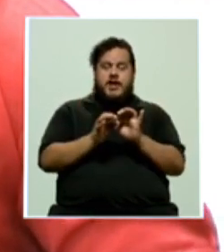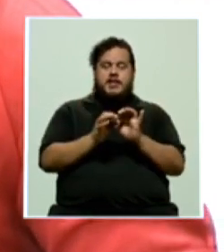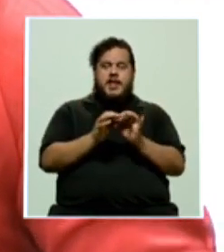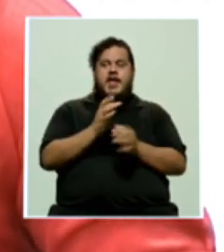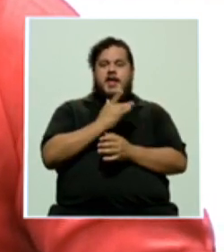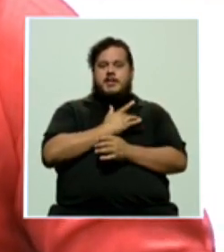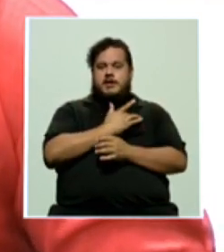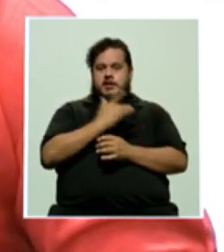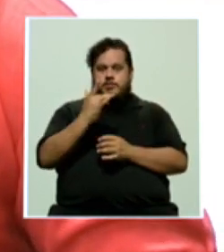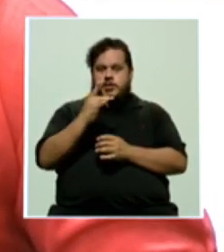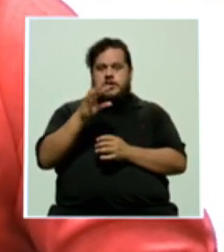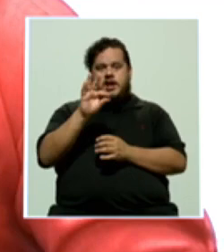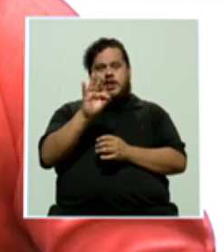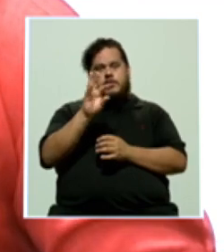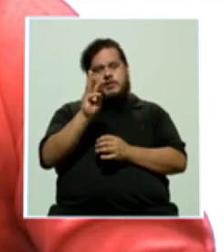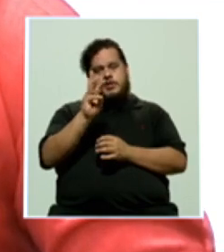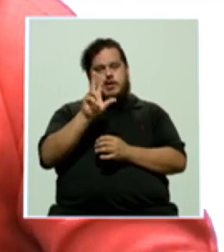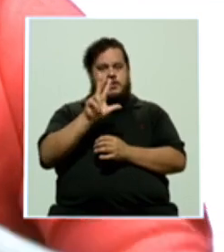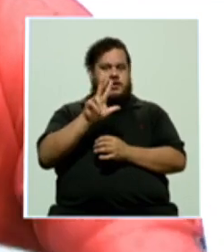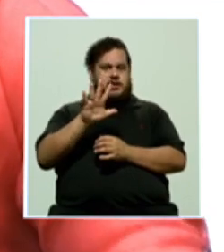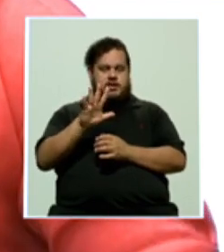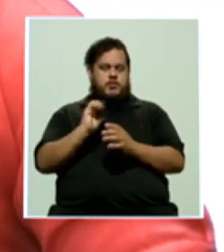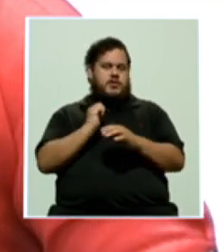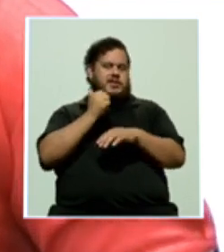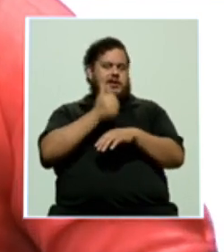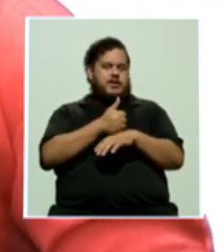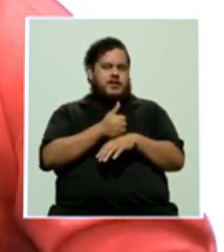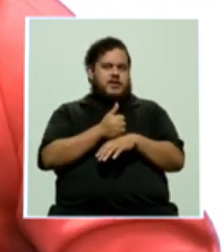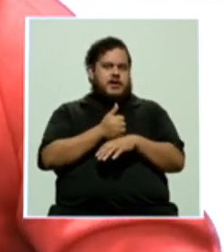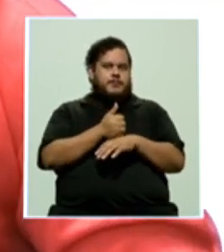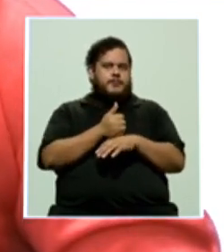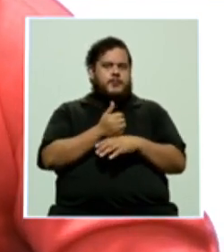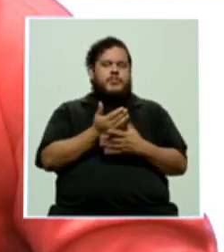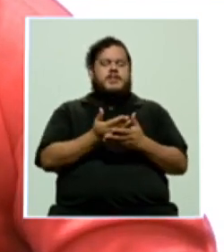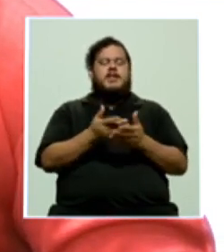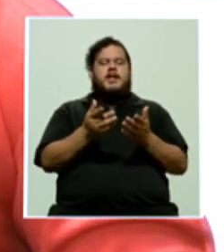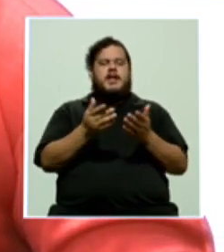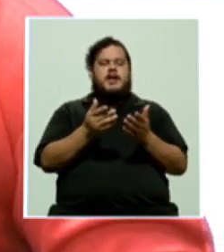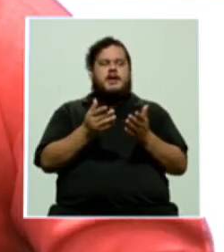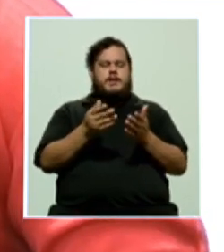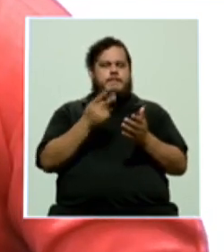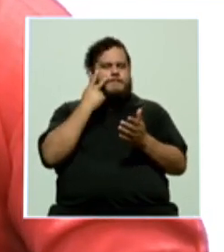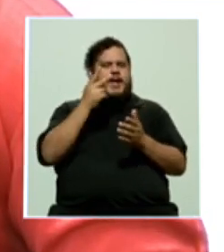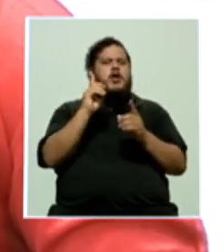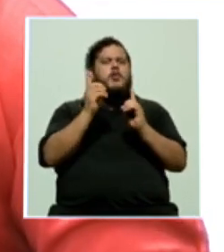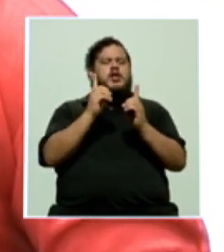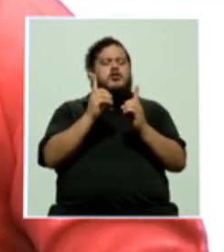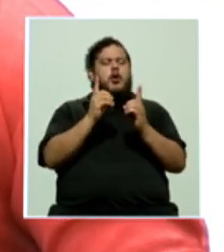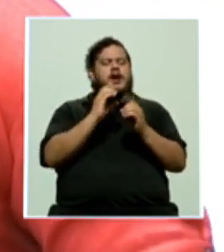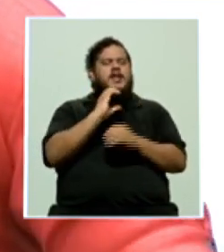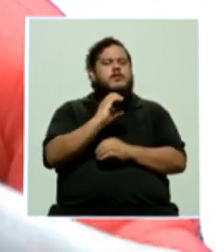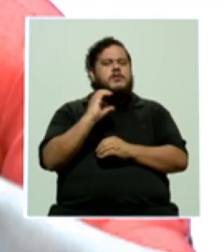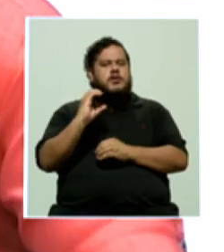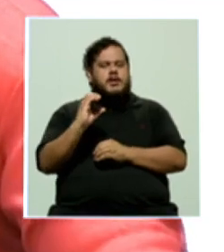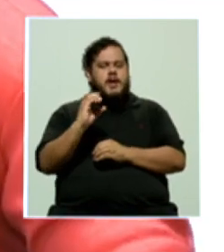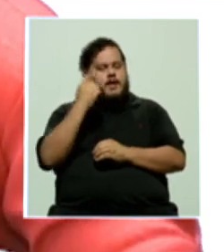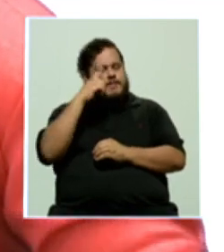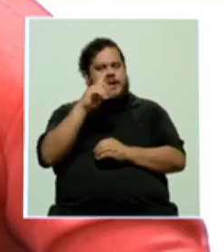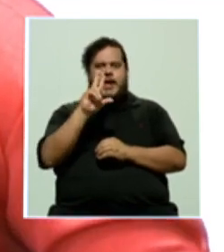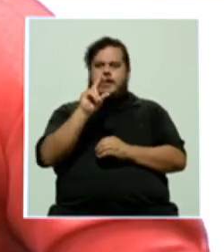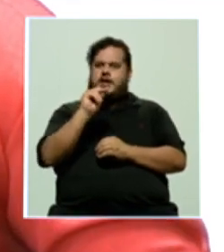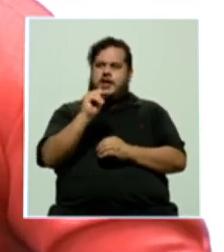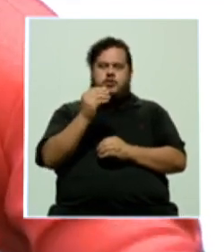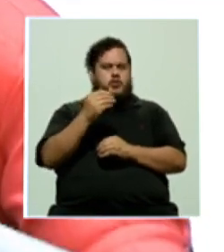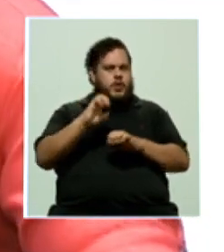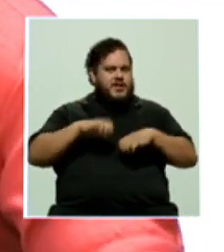de la 9635 establecer, acotar muy bien las convenciones colectivas de tal manera de que no hayan pluses